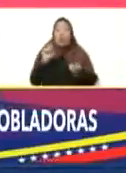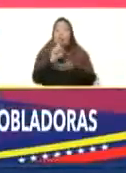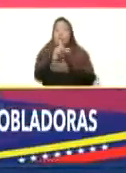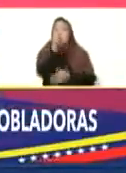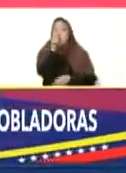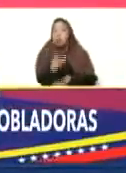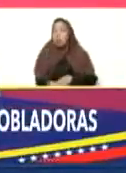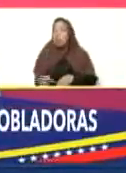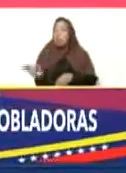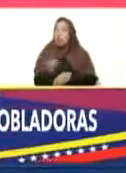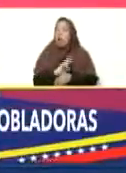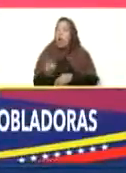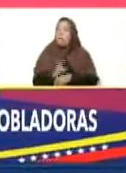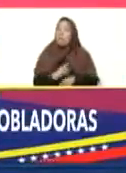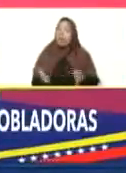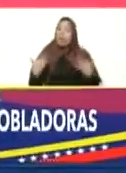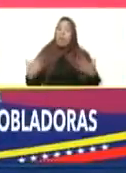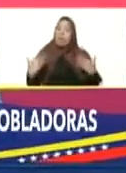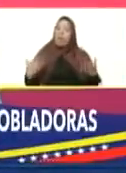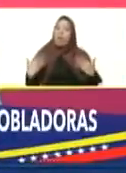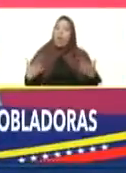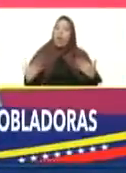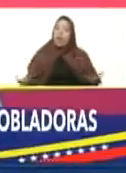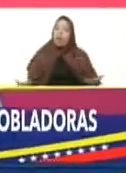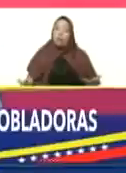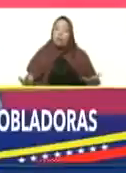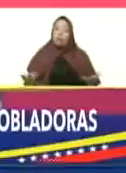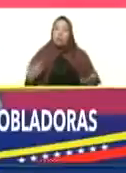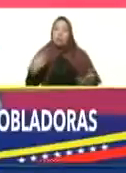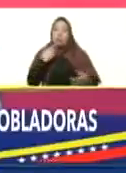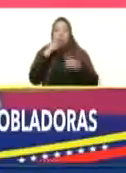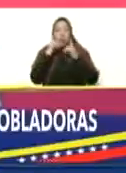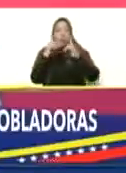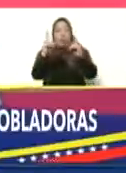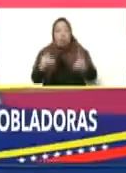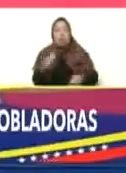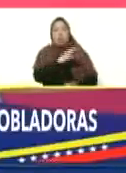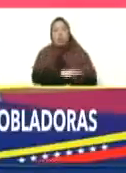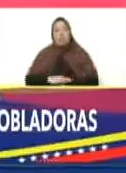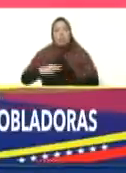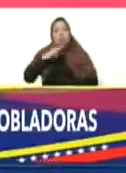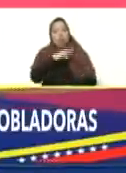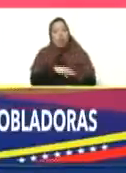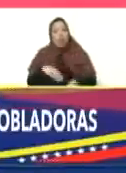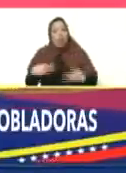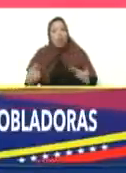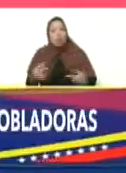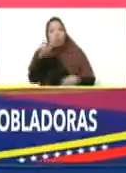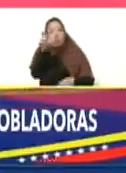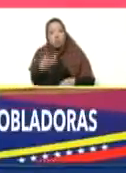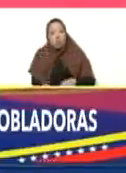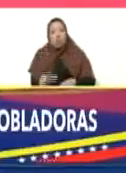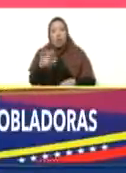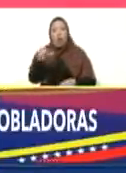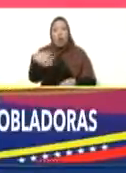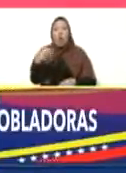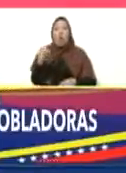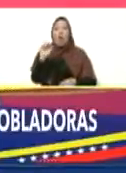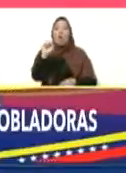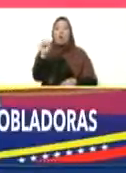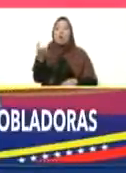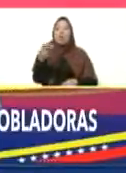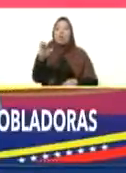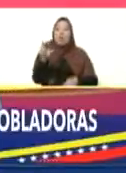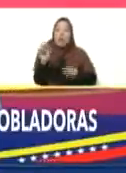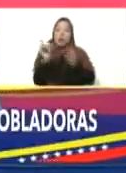manera inmediata ya de hecho yo estoy diciendo al ministro jorge arriaza que se encargue directamente de tener esa